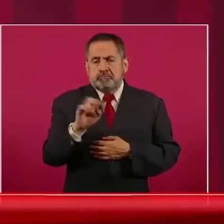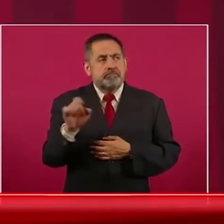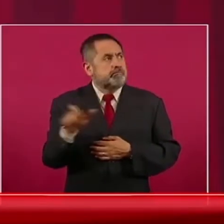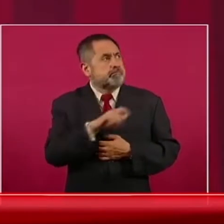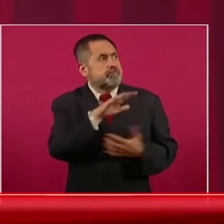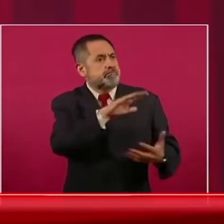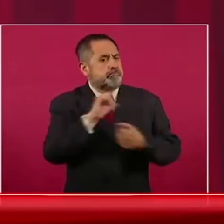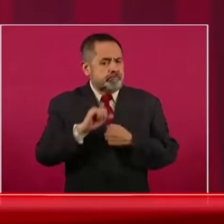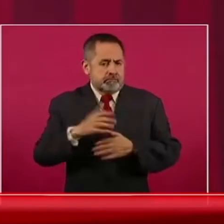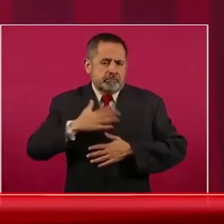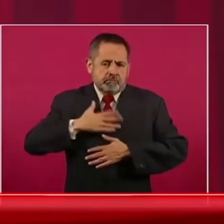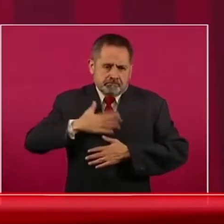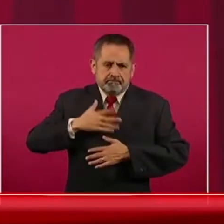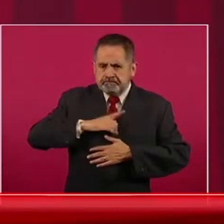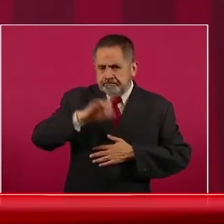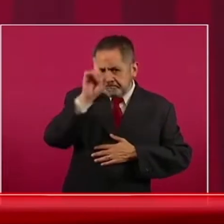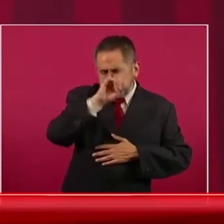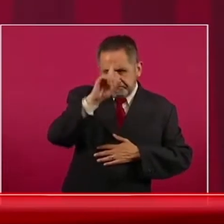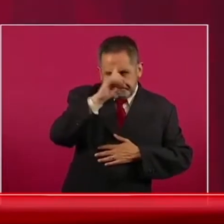nuestras